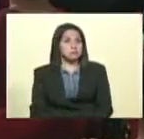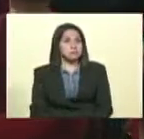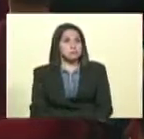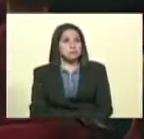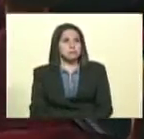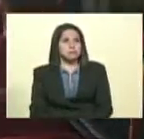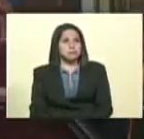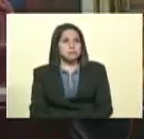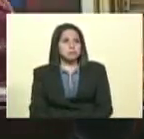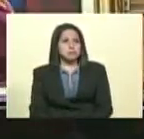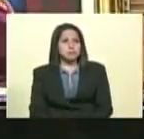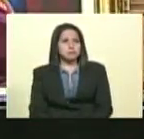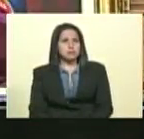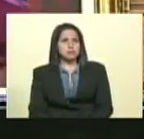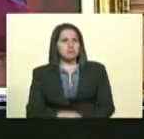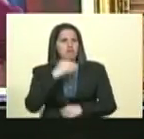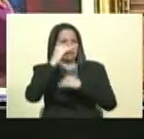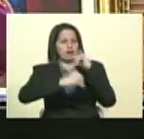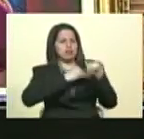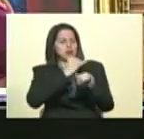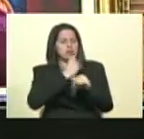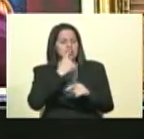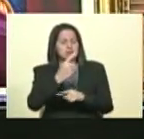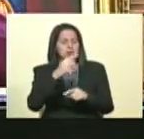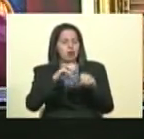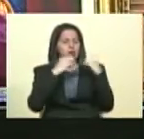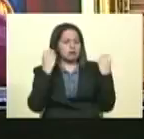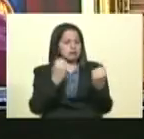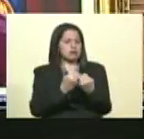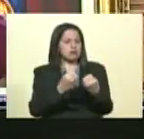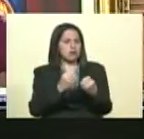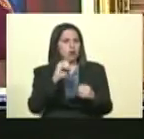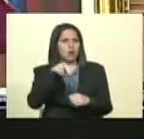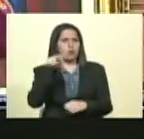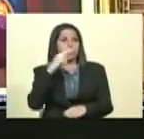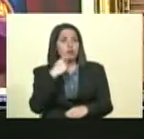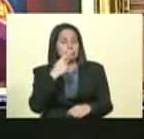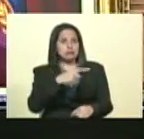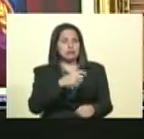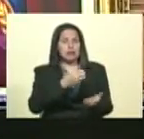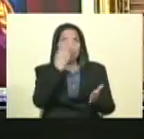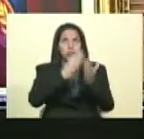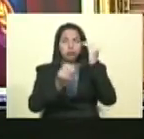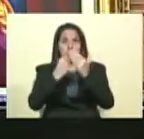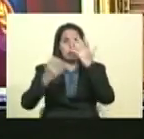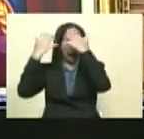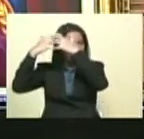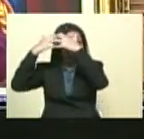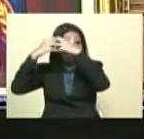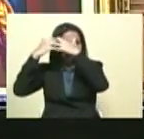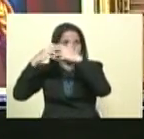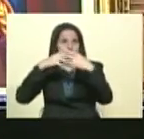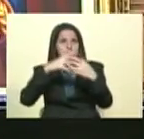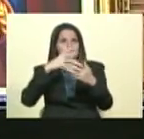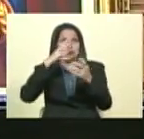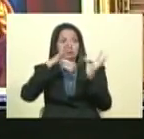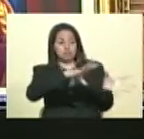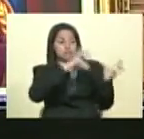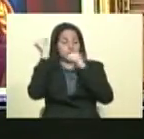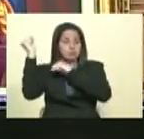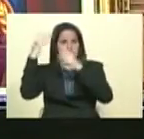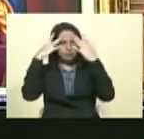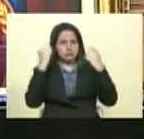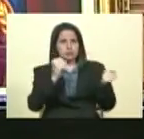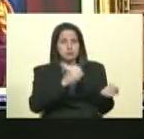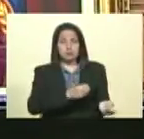que llaman internacionalmente la Organización de Naciones Unidas la fuga de cerebros. Se roban los profesionales de